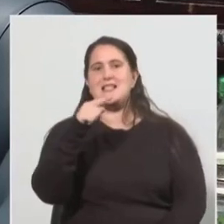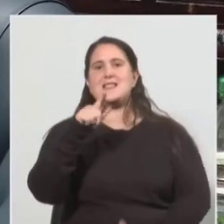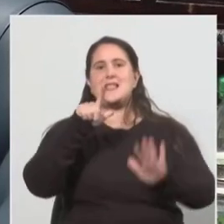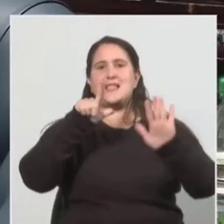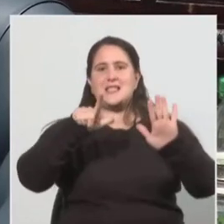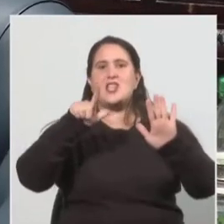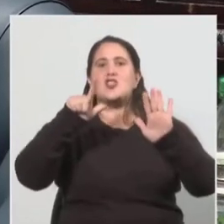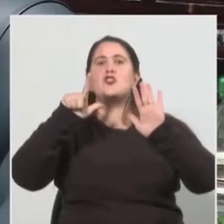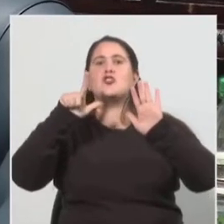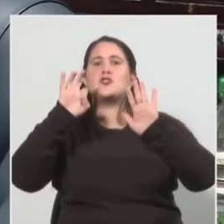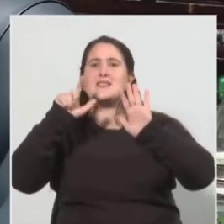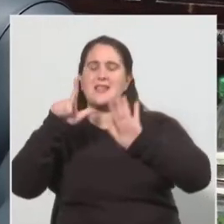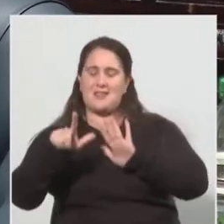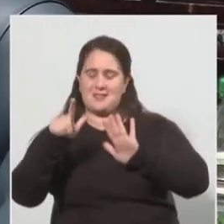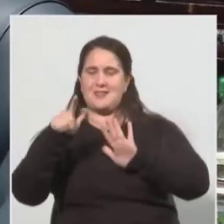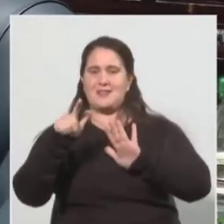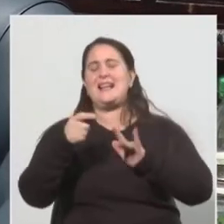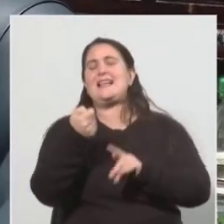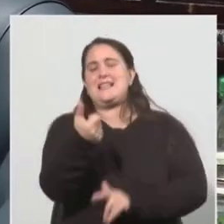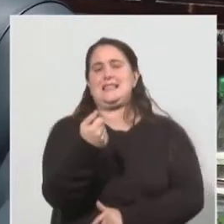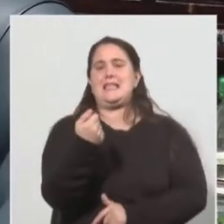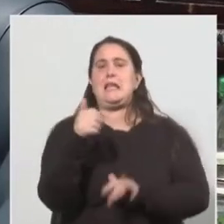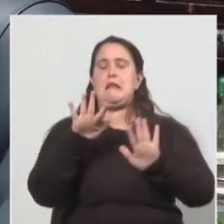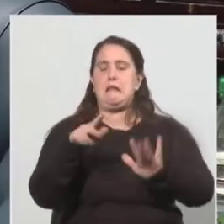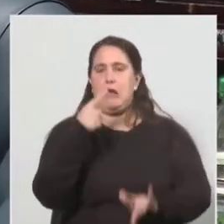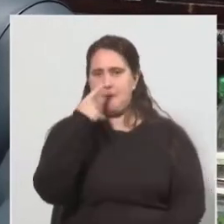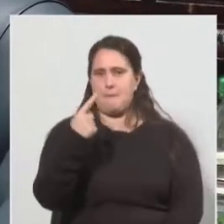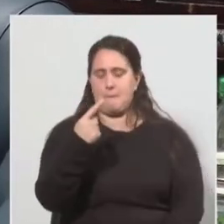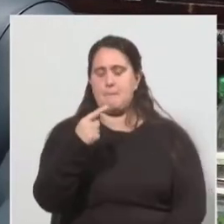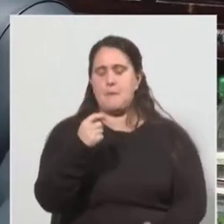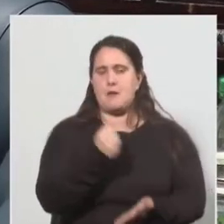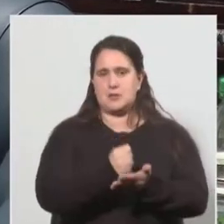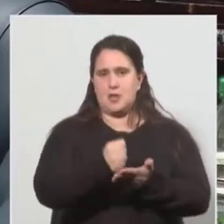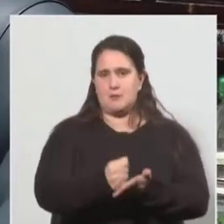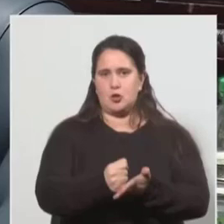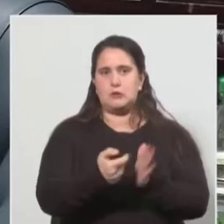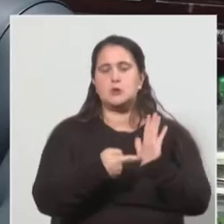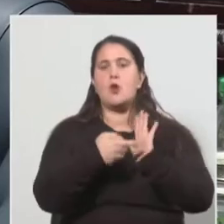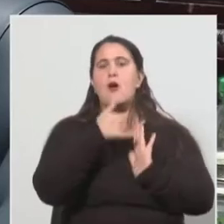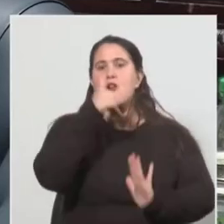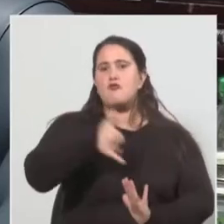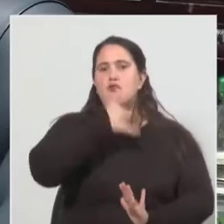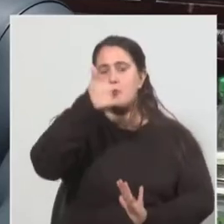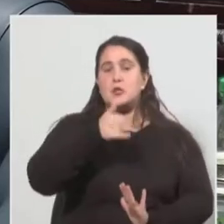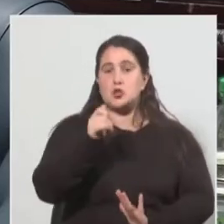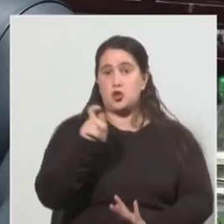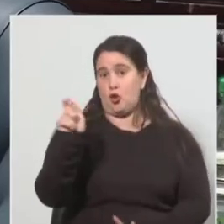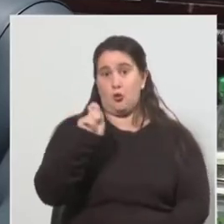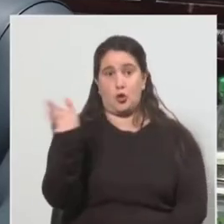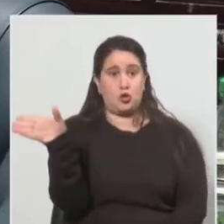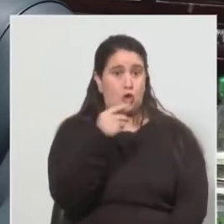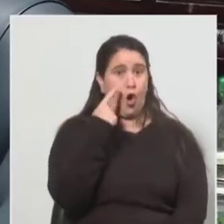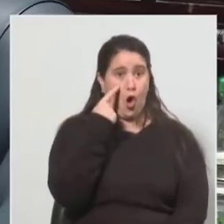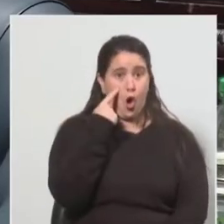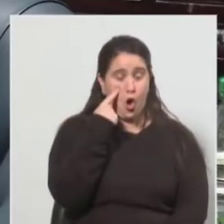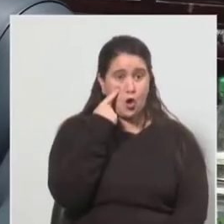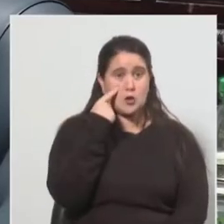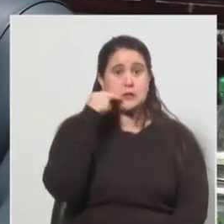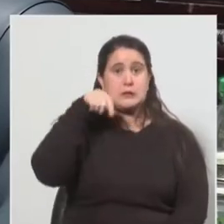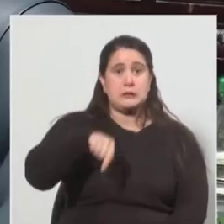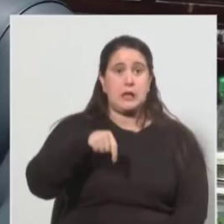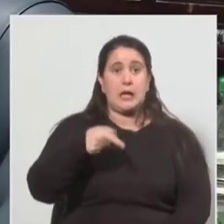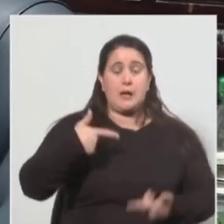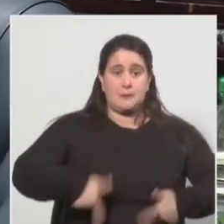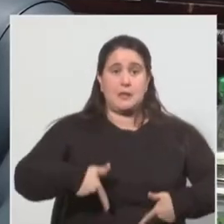9.707 pasaportes, casi 10.000 pasaportes. Y según información que se ha manejado públicamente, aquí